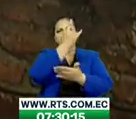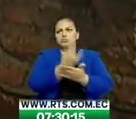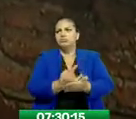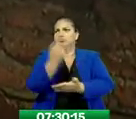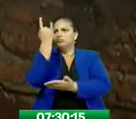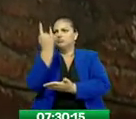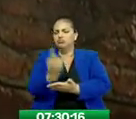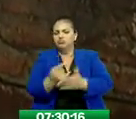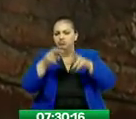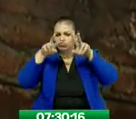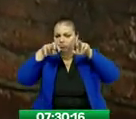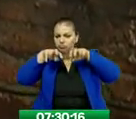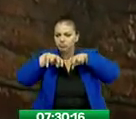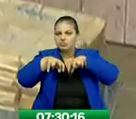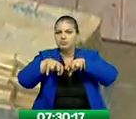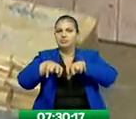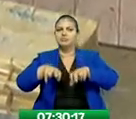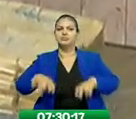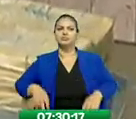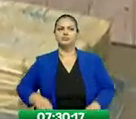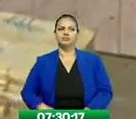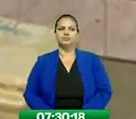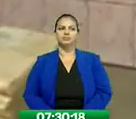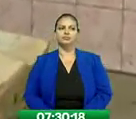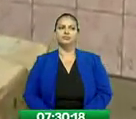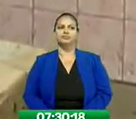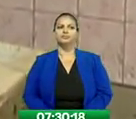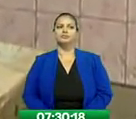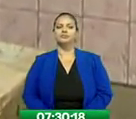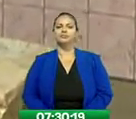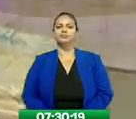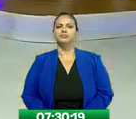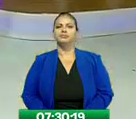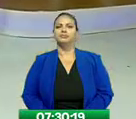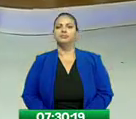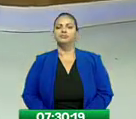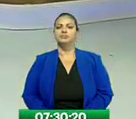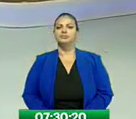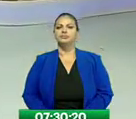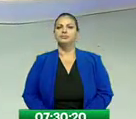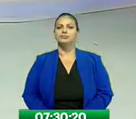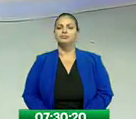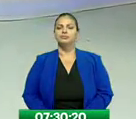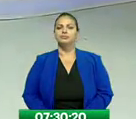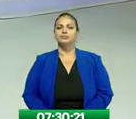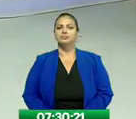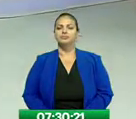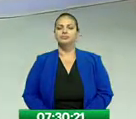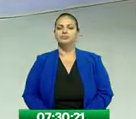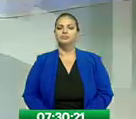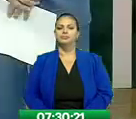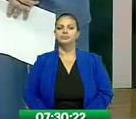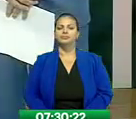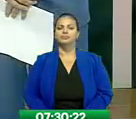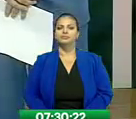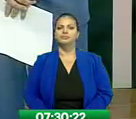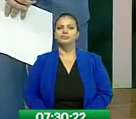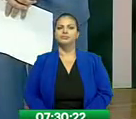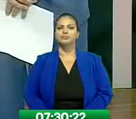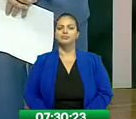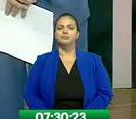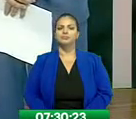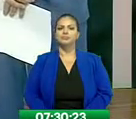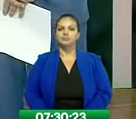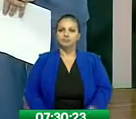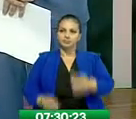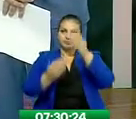de investigación, informó Adriana Méndez. Y cámaras de seguridad registraron el